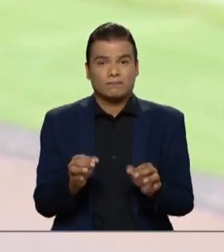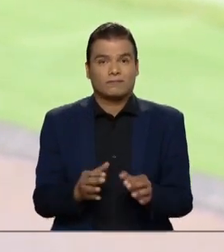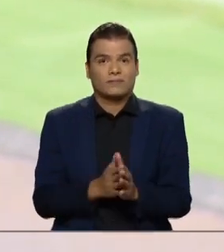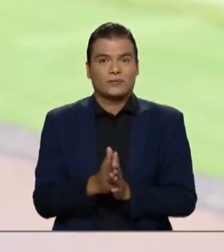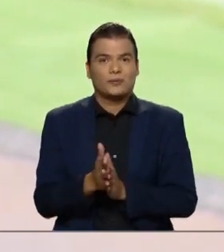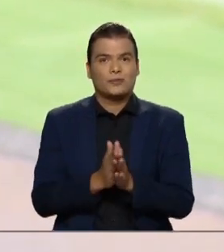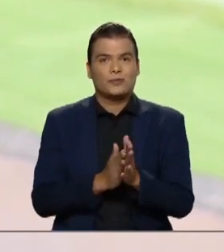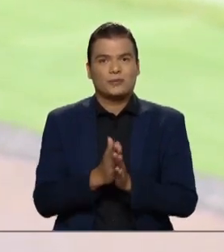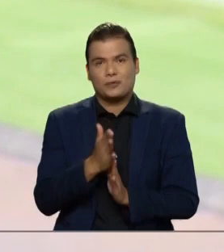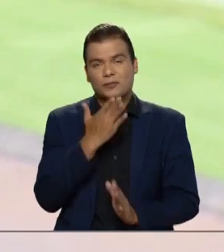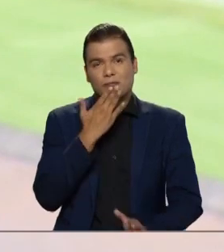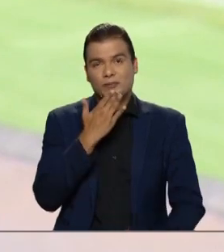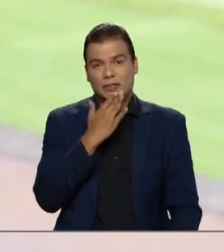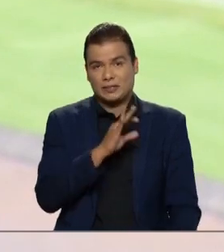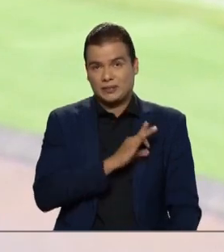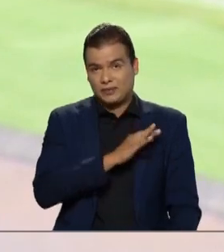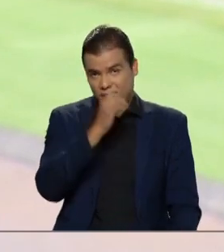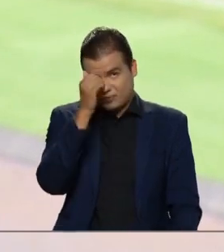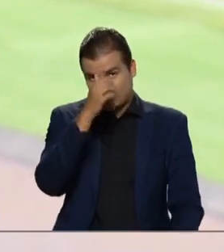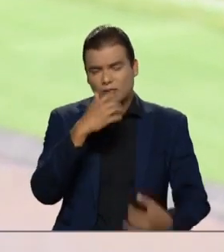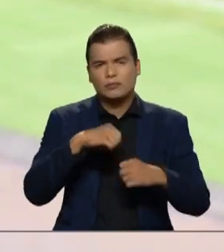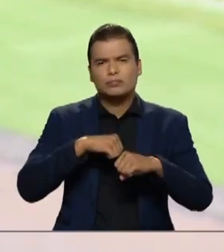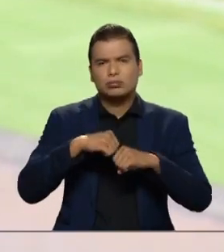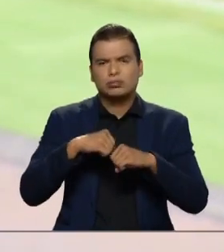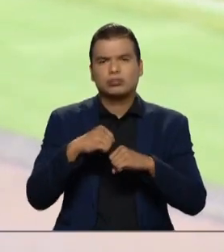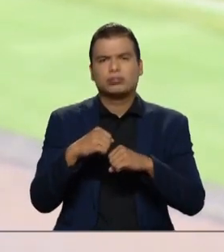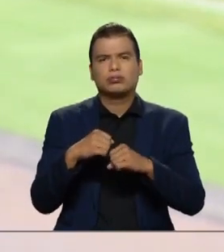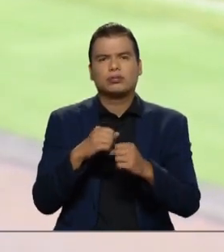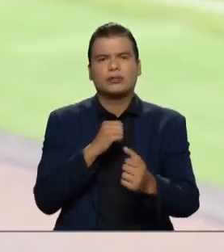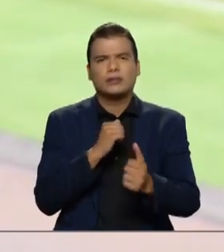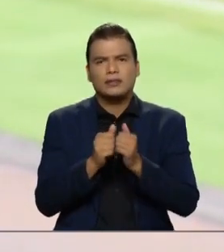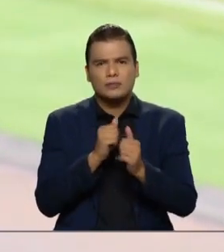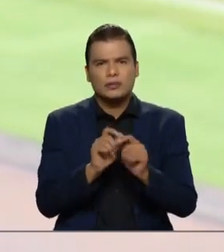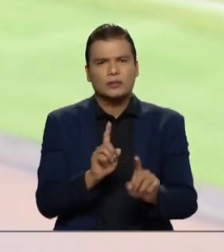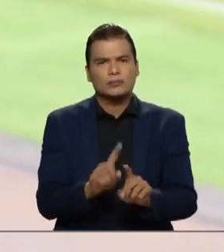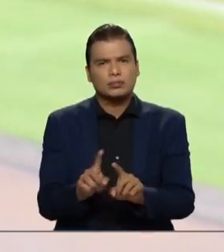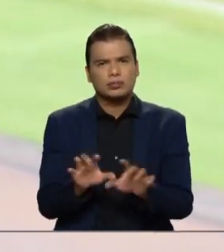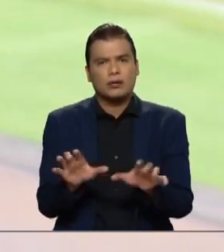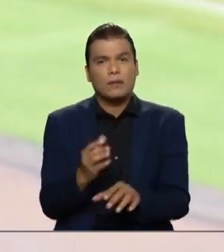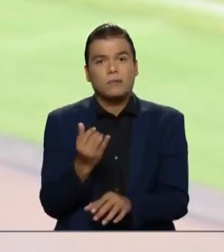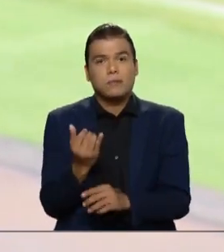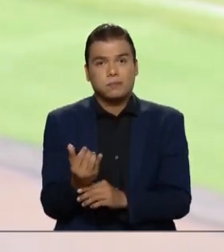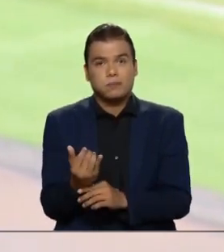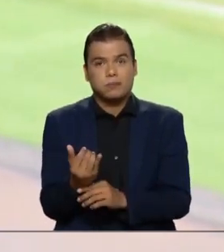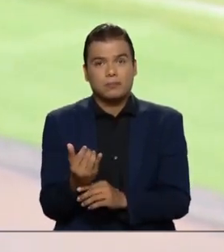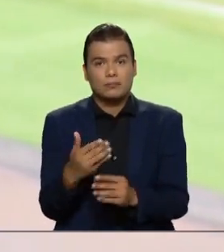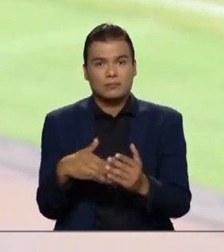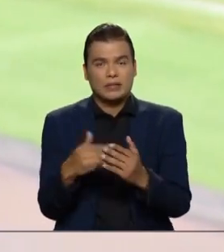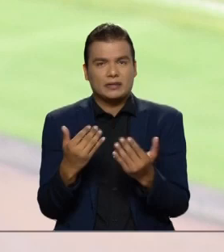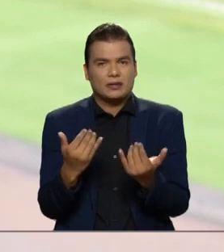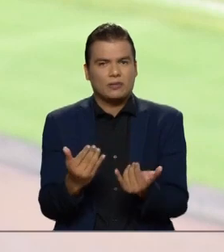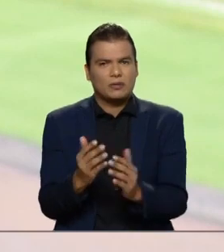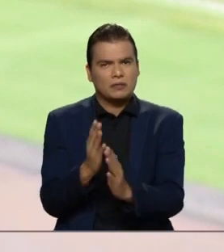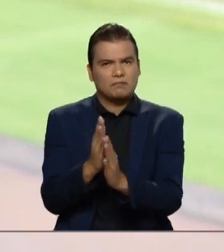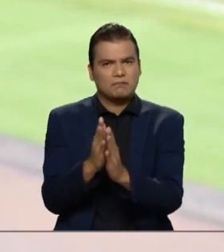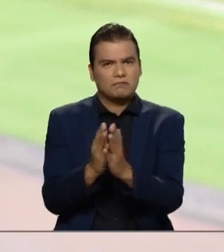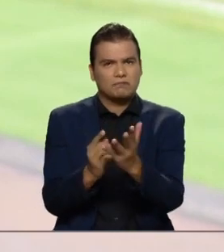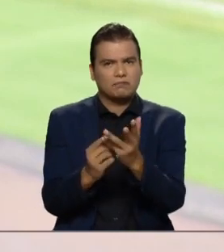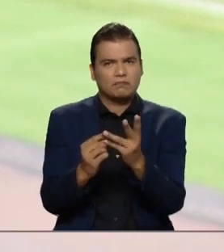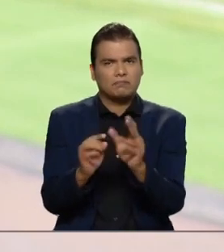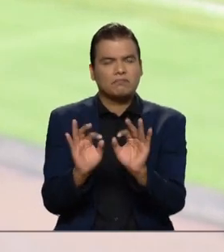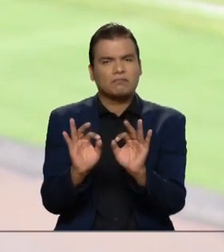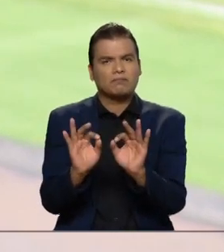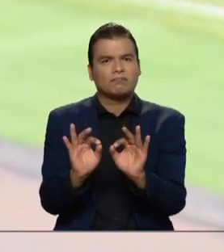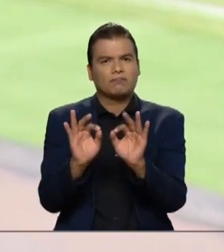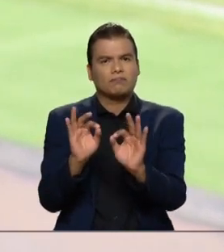un fin de semana muy movido para el deporte vallecaucano y colombiano. Iniciamos esta información de sábado con buenas noticias para el Valle del